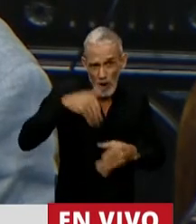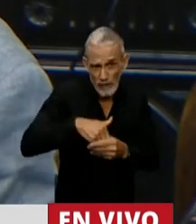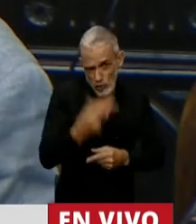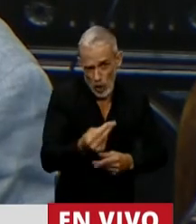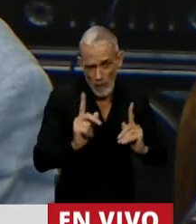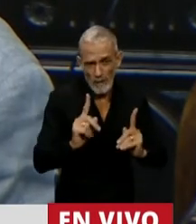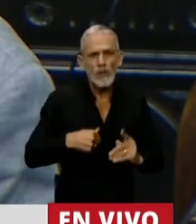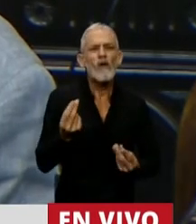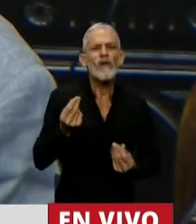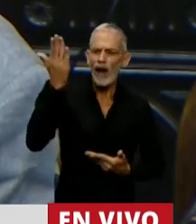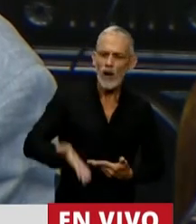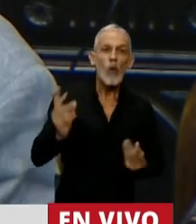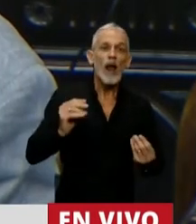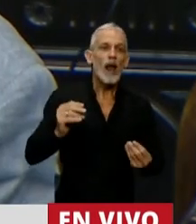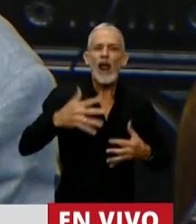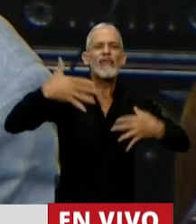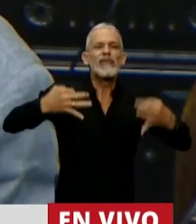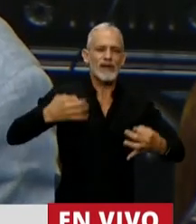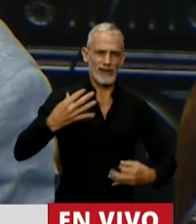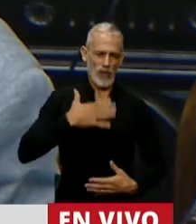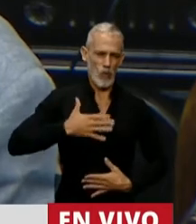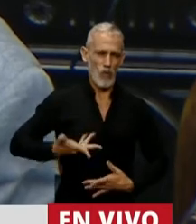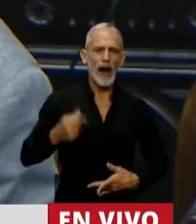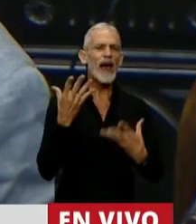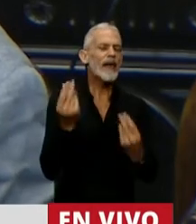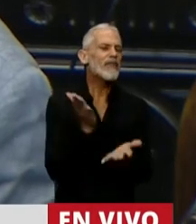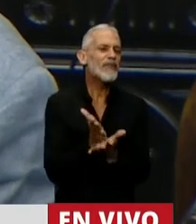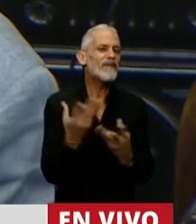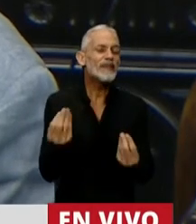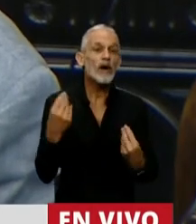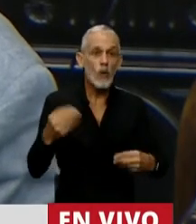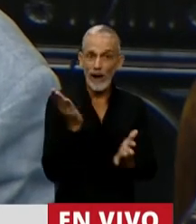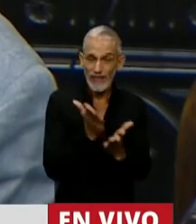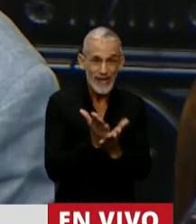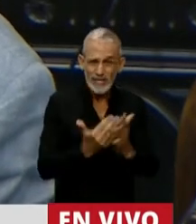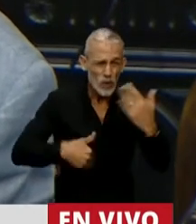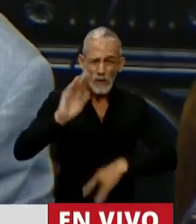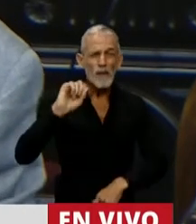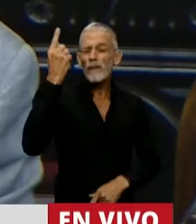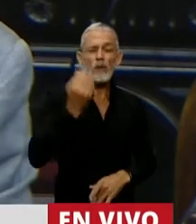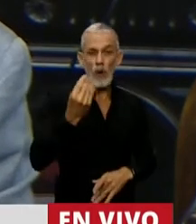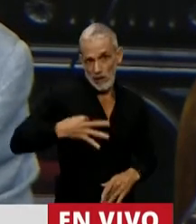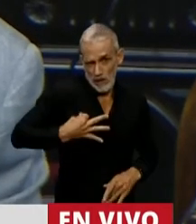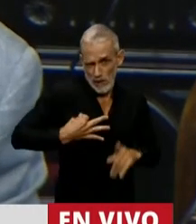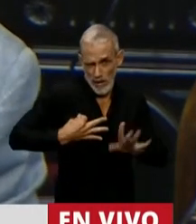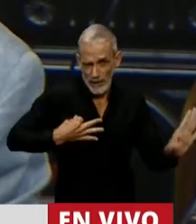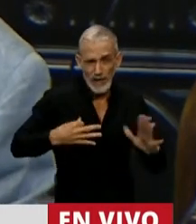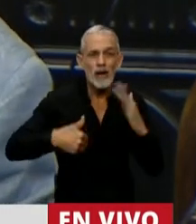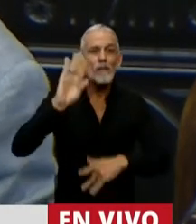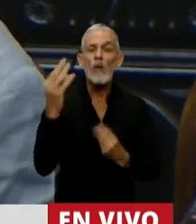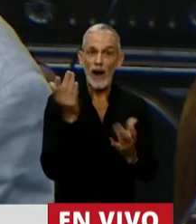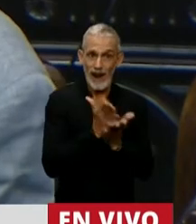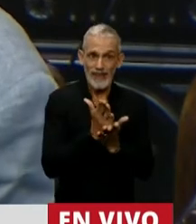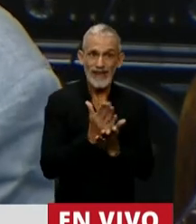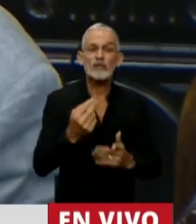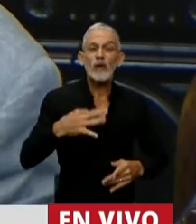de valorar incondicionalmente la dignidad humana y defender el primero y más elemental de los derechos humanos, que es el derecho a la vida y sobre todo el derecho a la